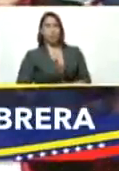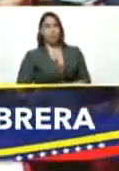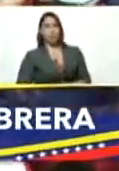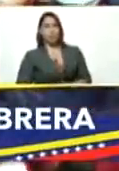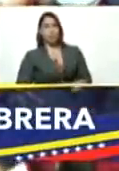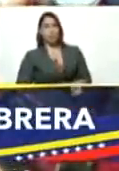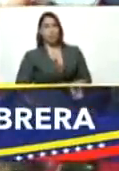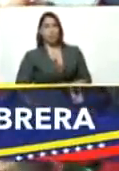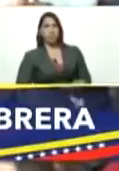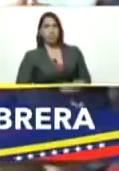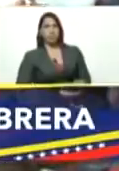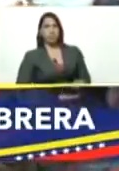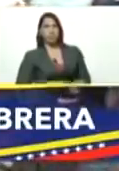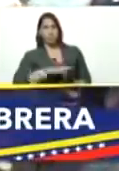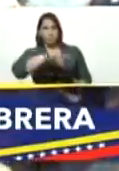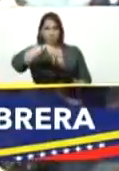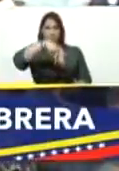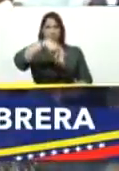pues